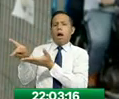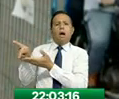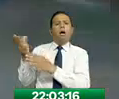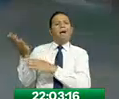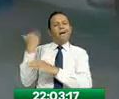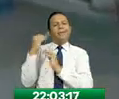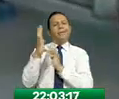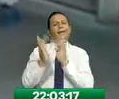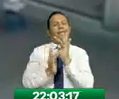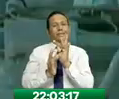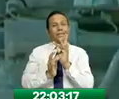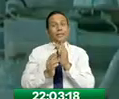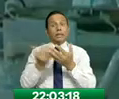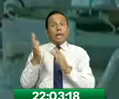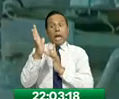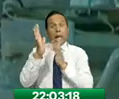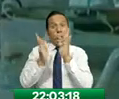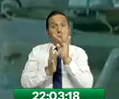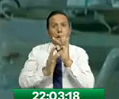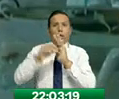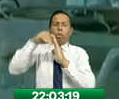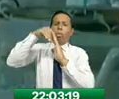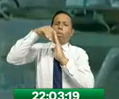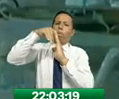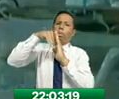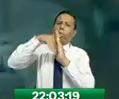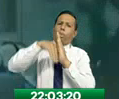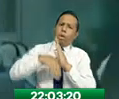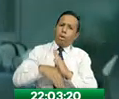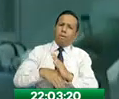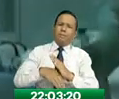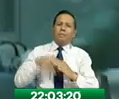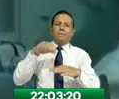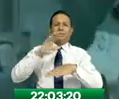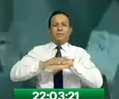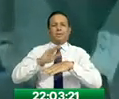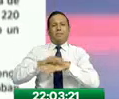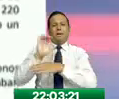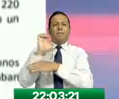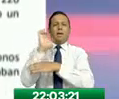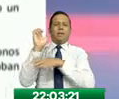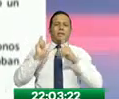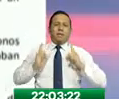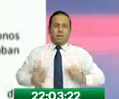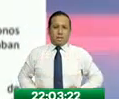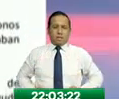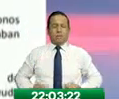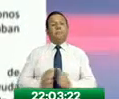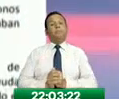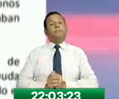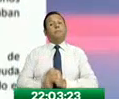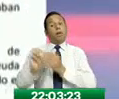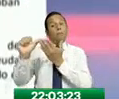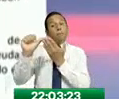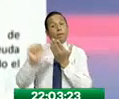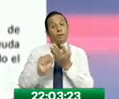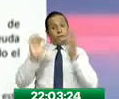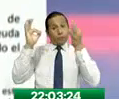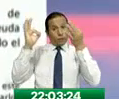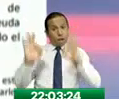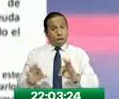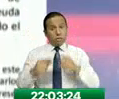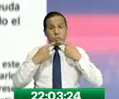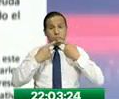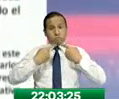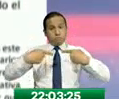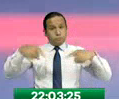abril, justo cuando el país atravesaba la emergencia sanitaria. De inmediato, el Ministerio de Finanzas, a través de un comunicado, aseguró